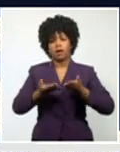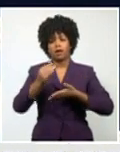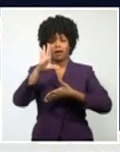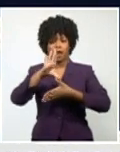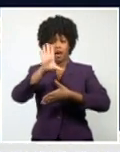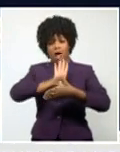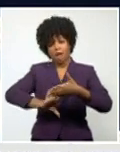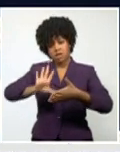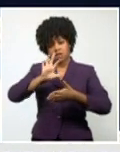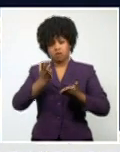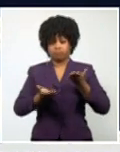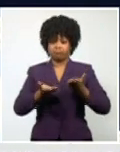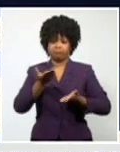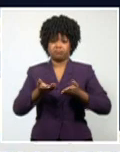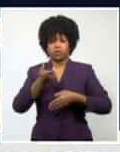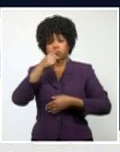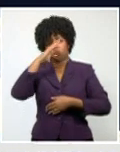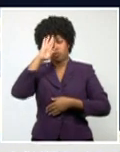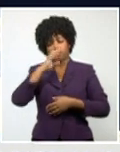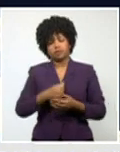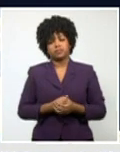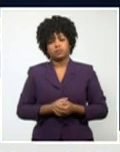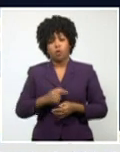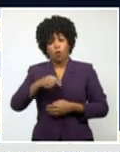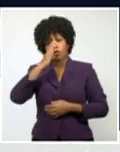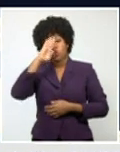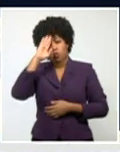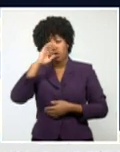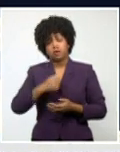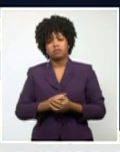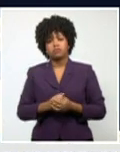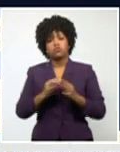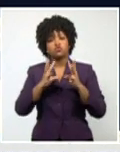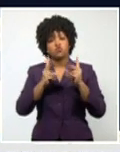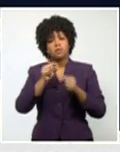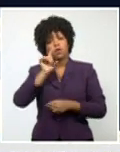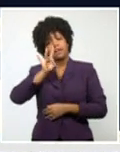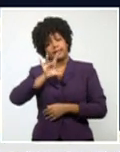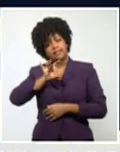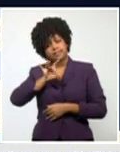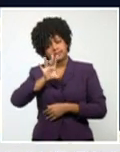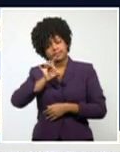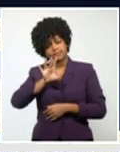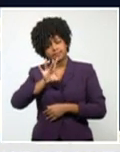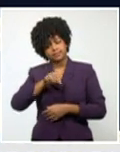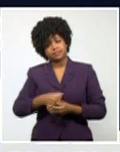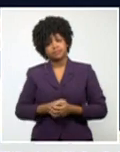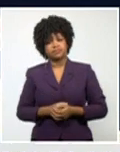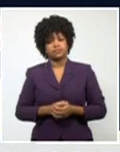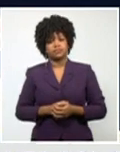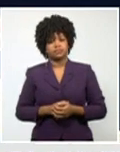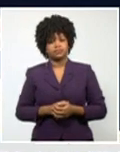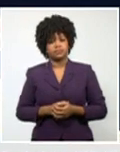Américas, pues ocupa hoy Cuba el lugar número 15. O sea, discretamente,